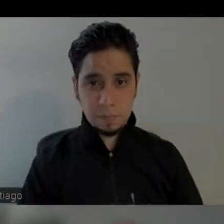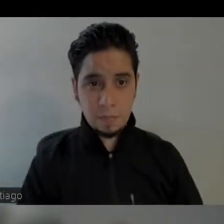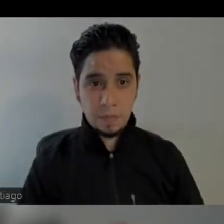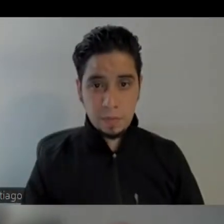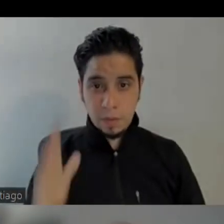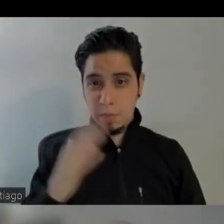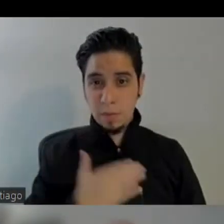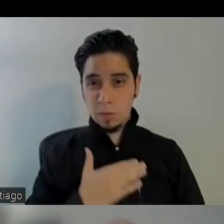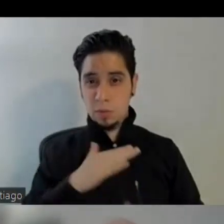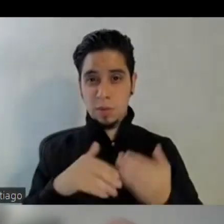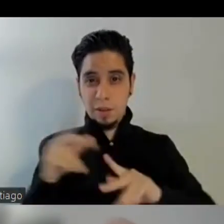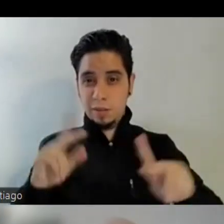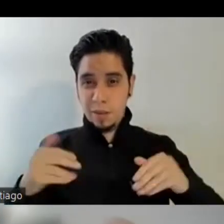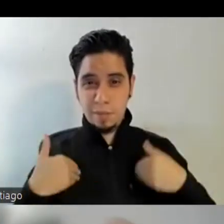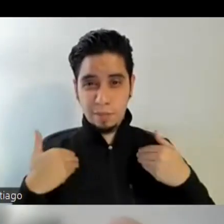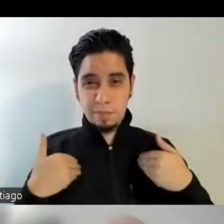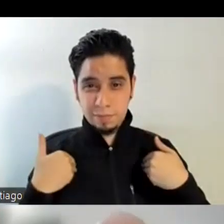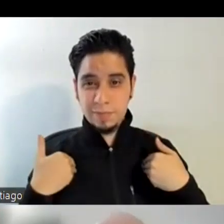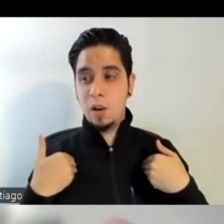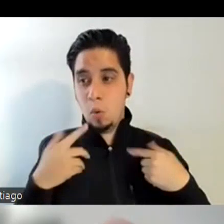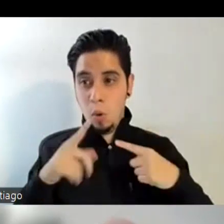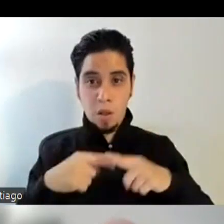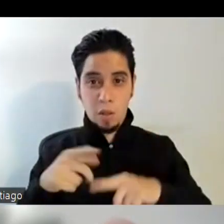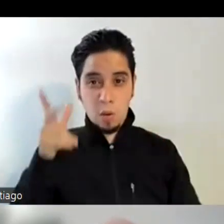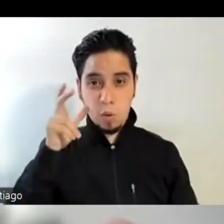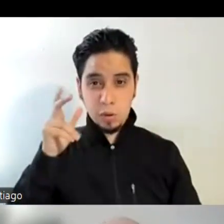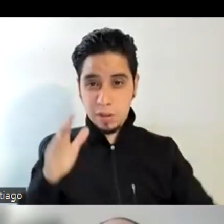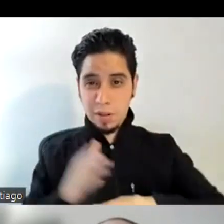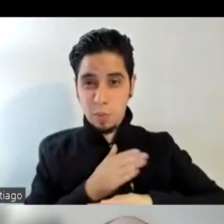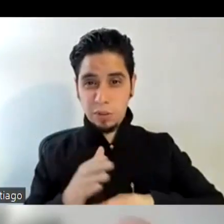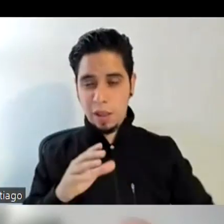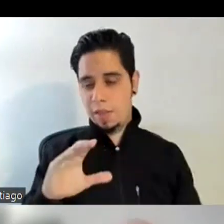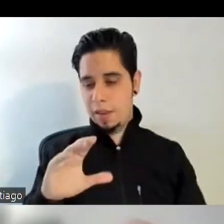Aquí siempre todo el mundo se pone feliz, oye la música de Sharon Martínez y empiezan de huepa.